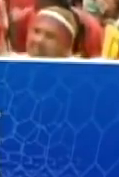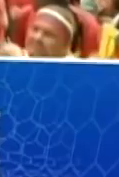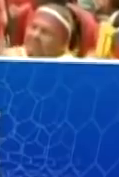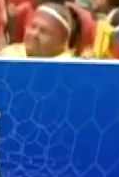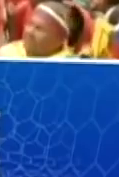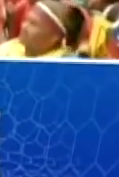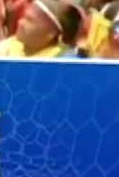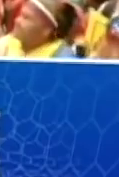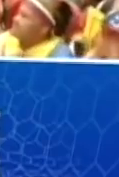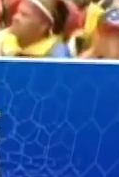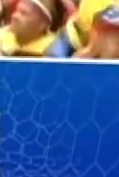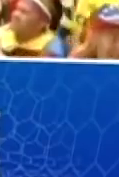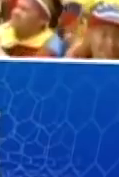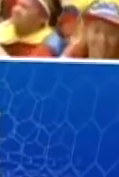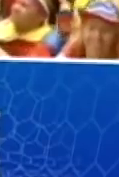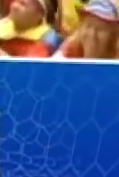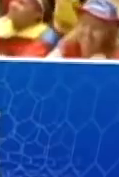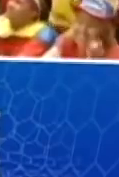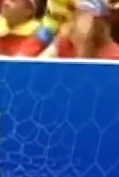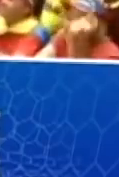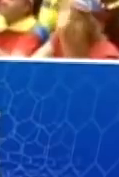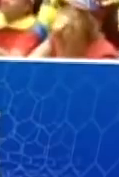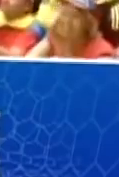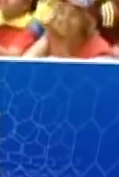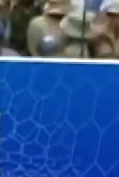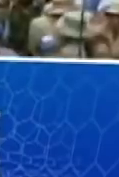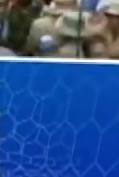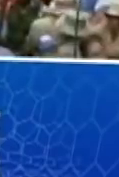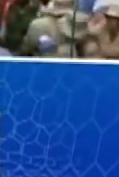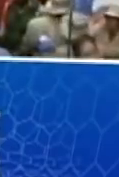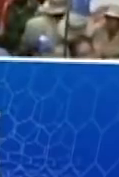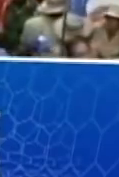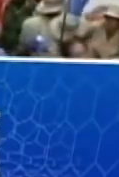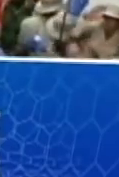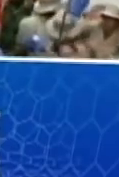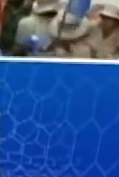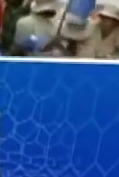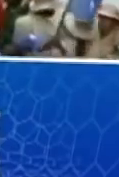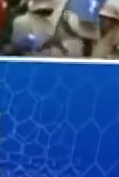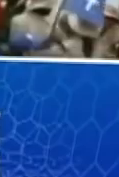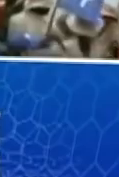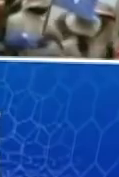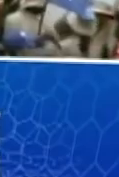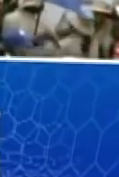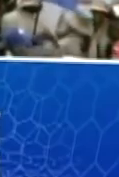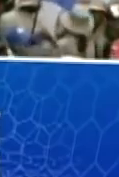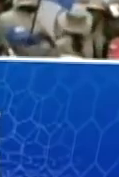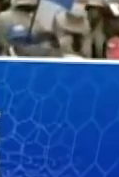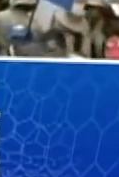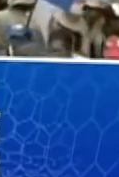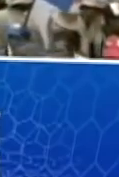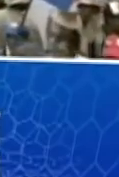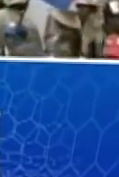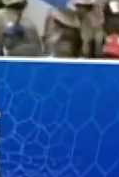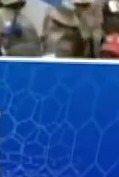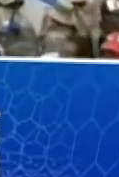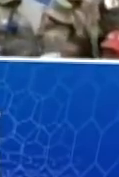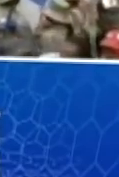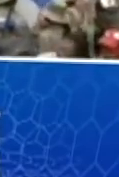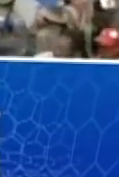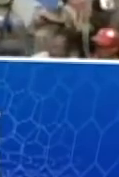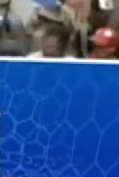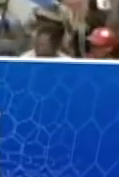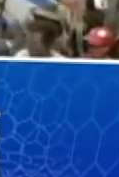tesoro la paz nacional, la estabilidad nacional, la